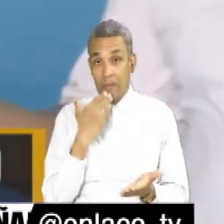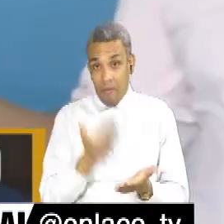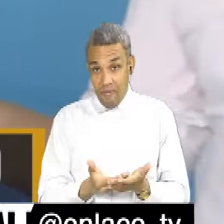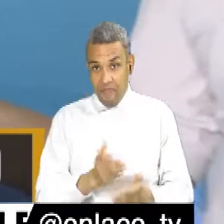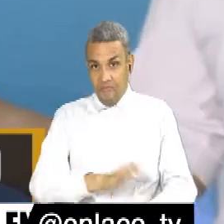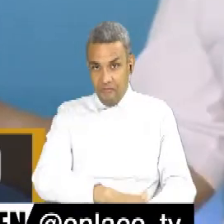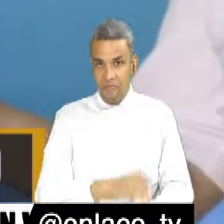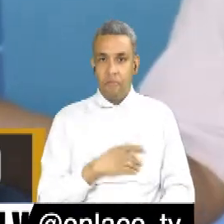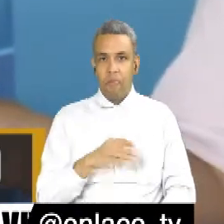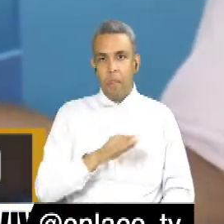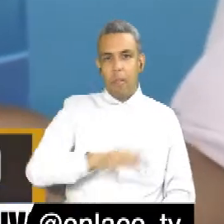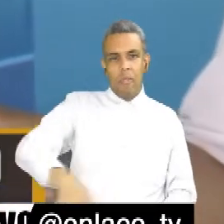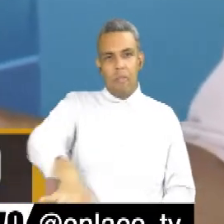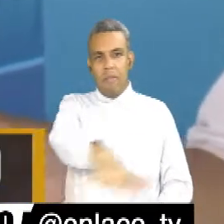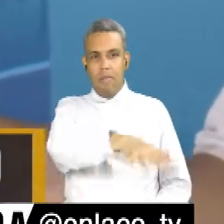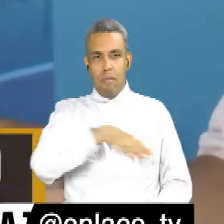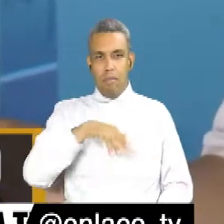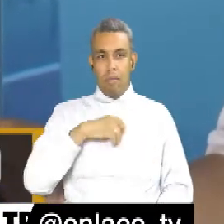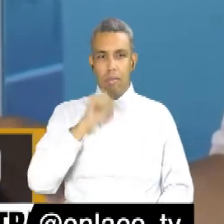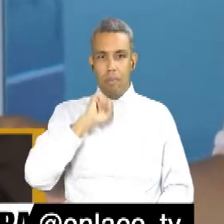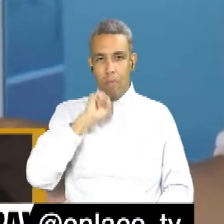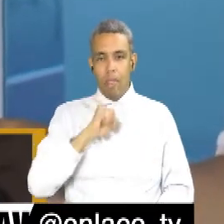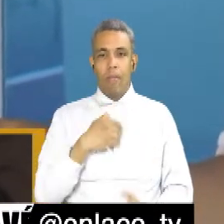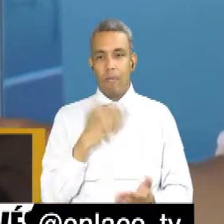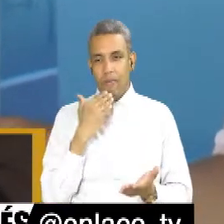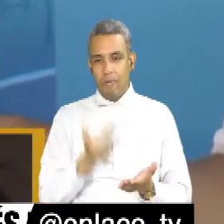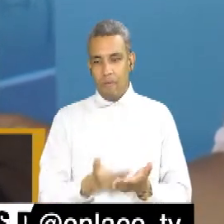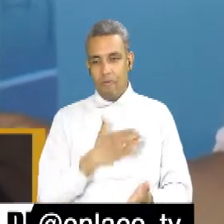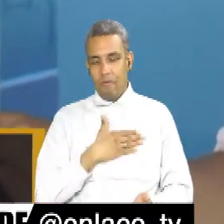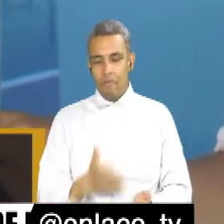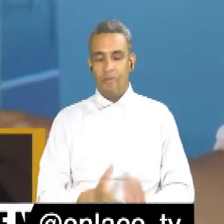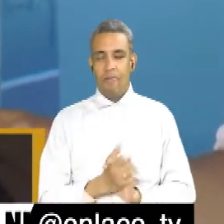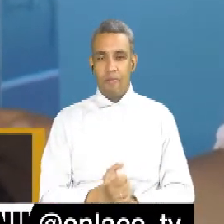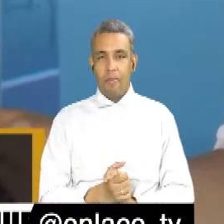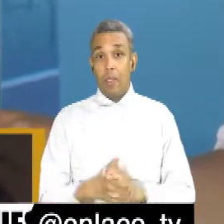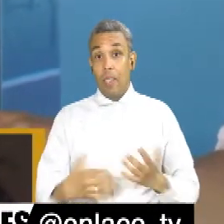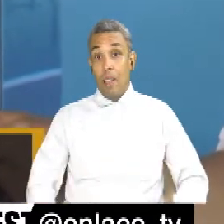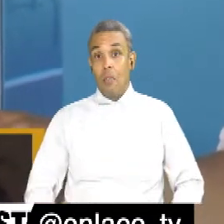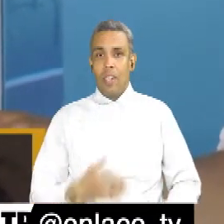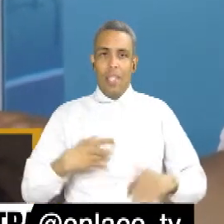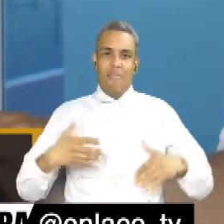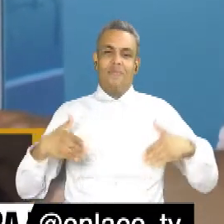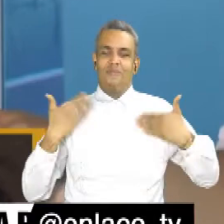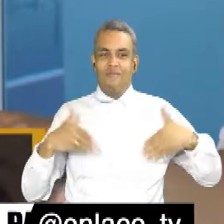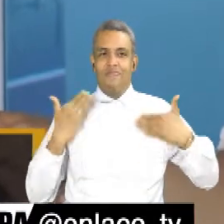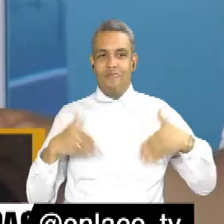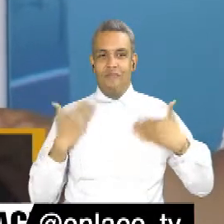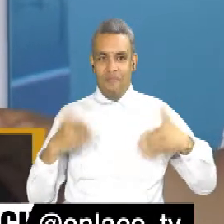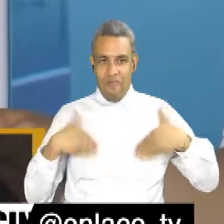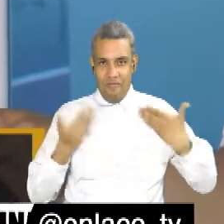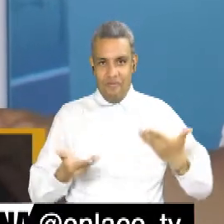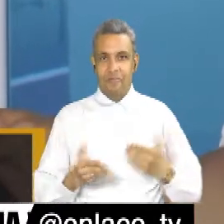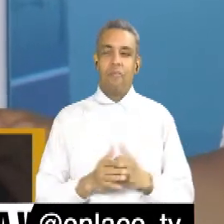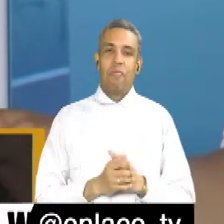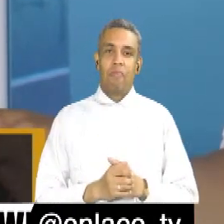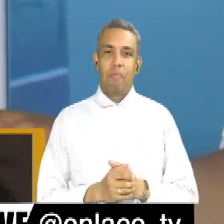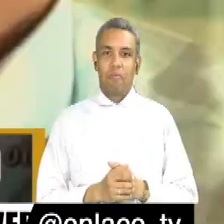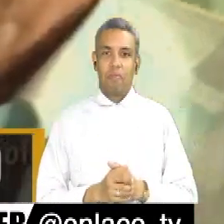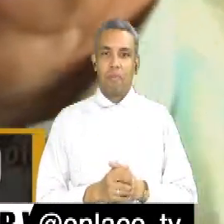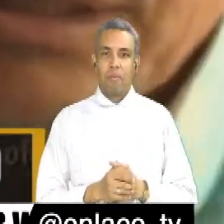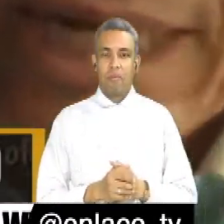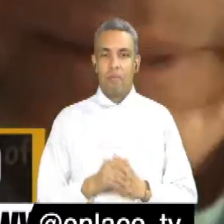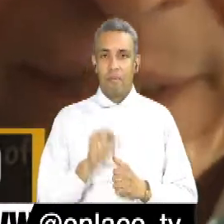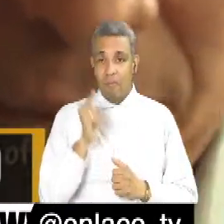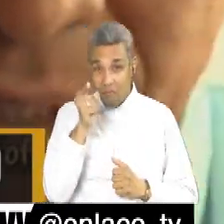de Barranca Bermeja. Aquí muy contento, lleno de júbilo, porque a pesar de todas las situaciones, pues